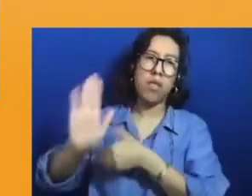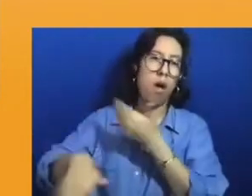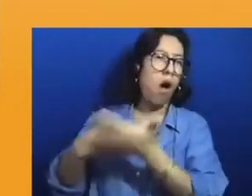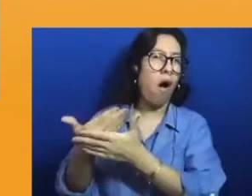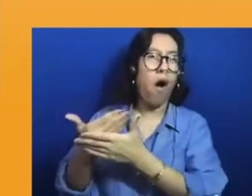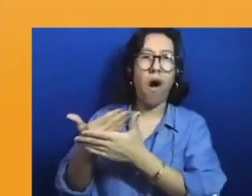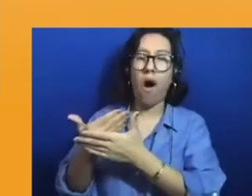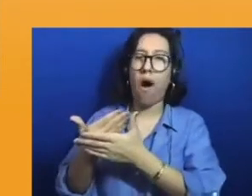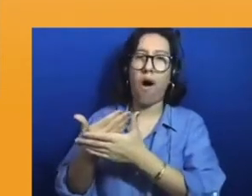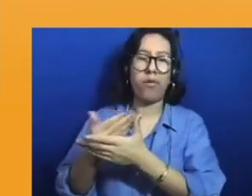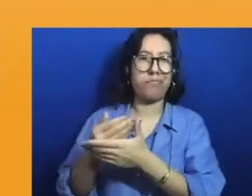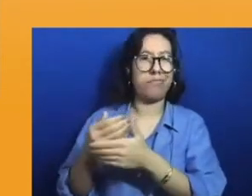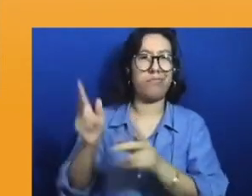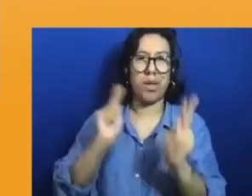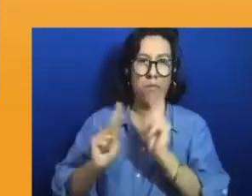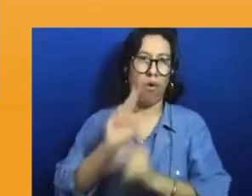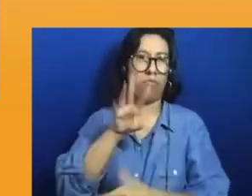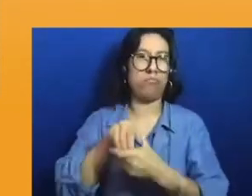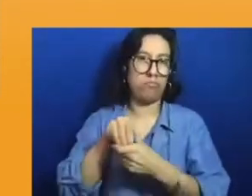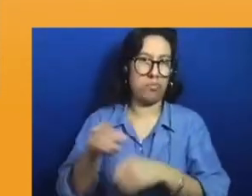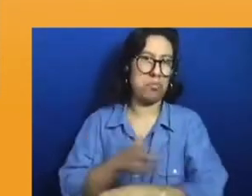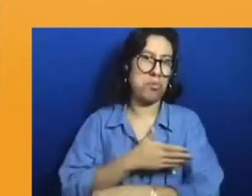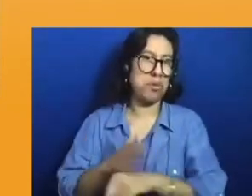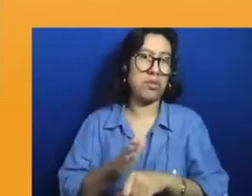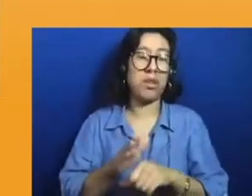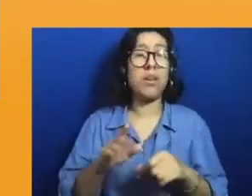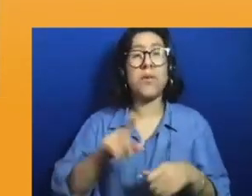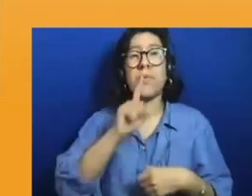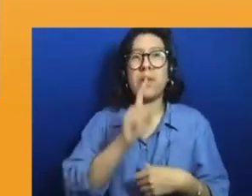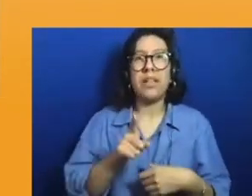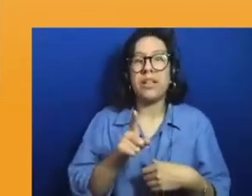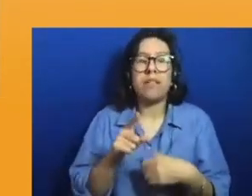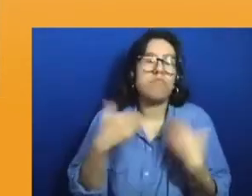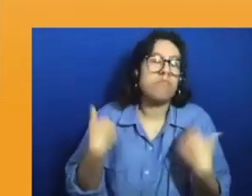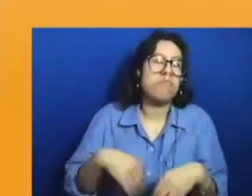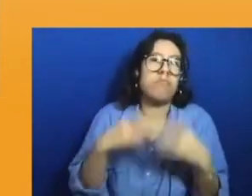con todas esas músicas y yo siento que eso conlleva